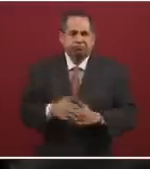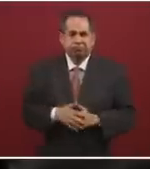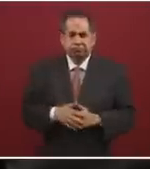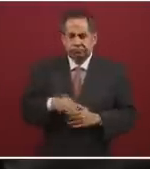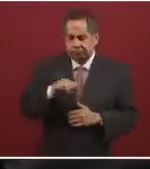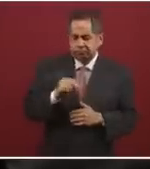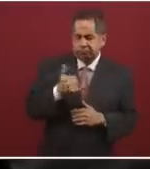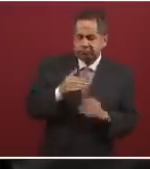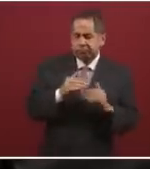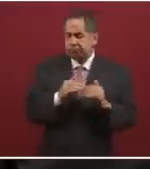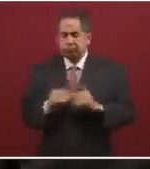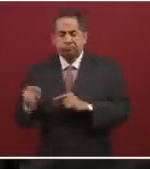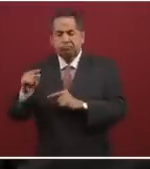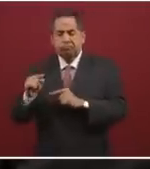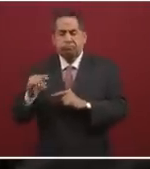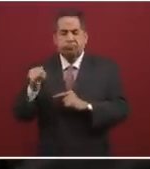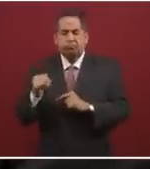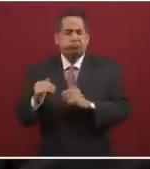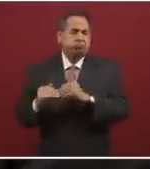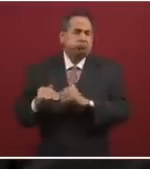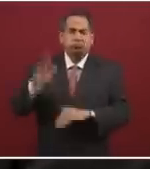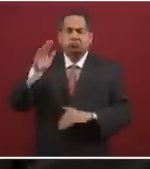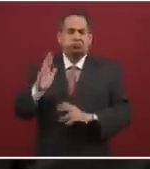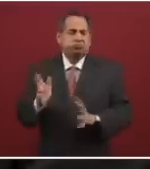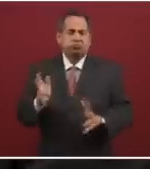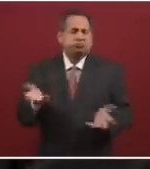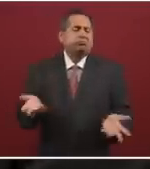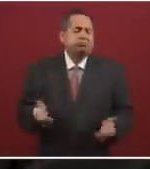mayo a lo que va de junio.